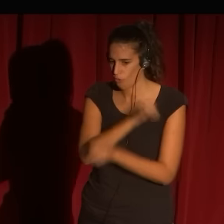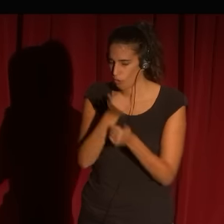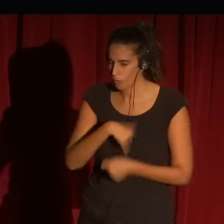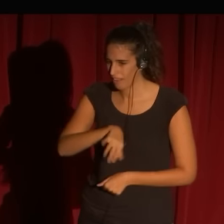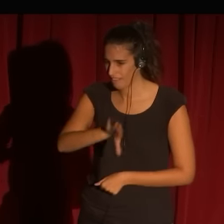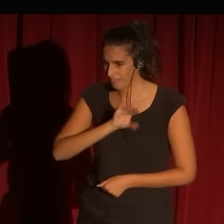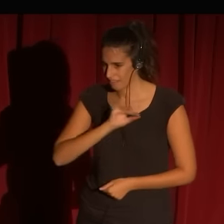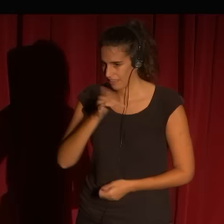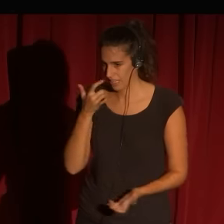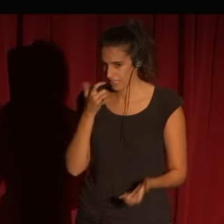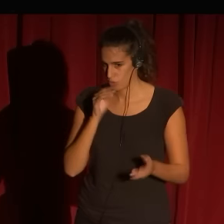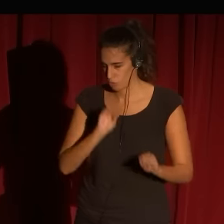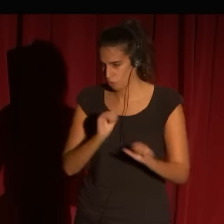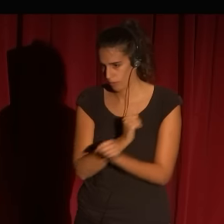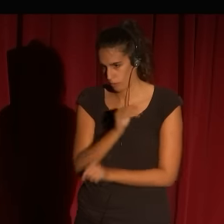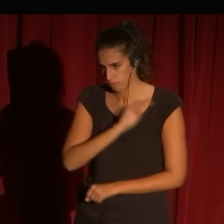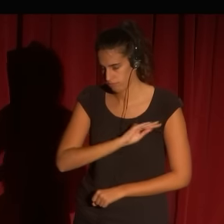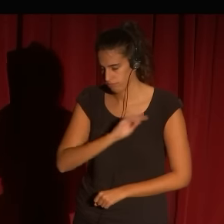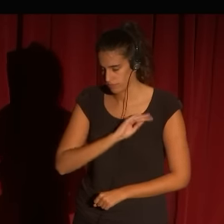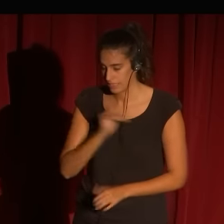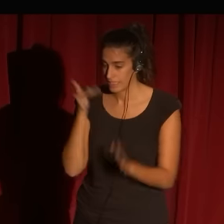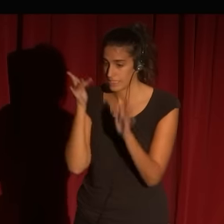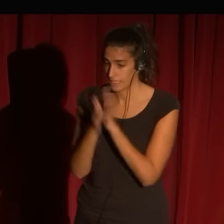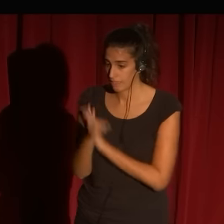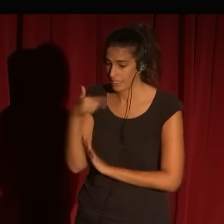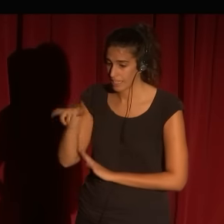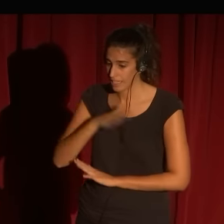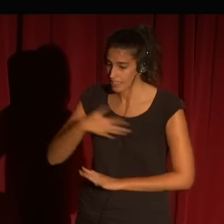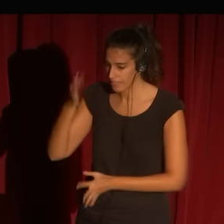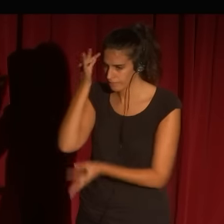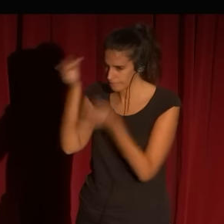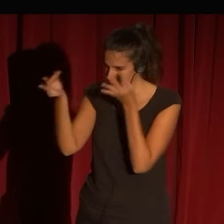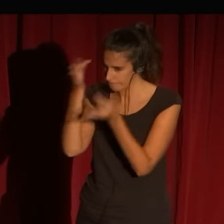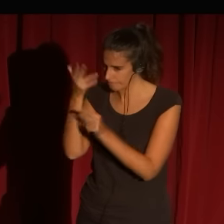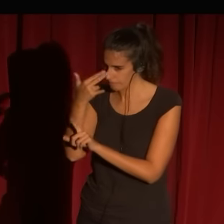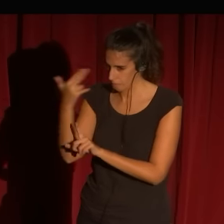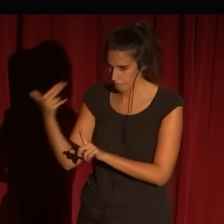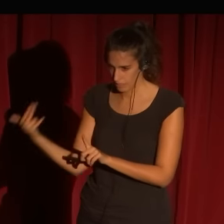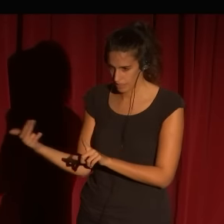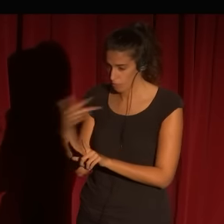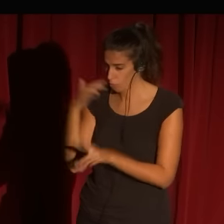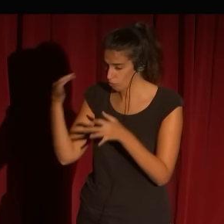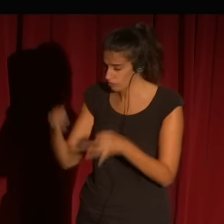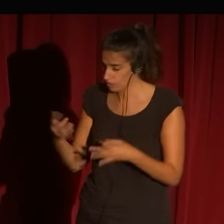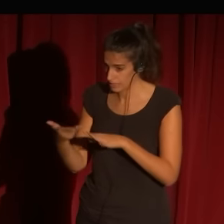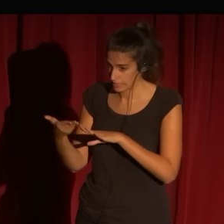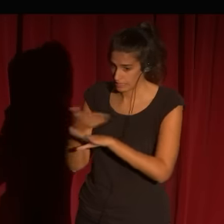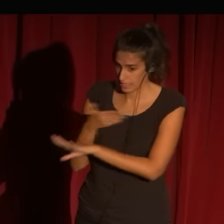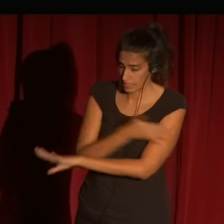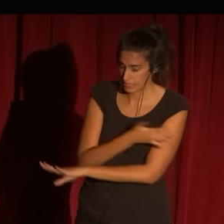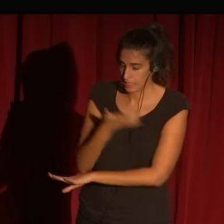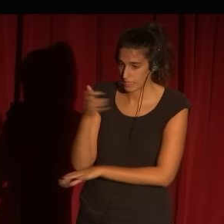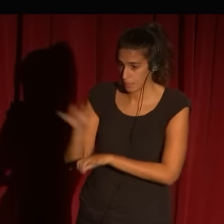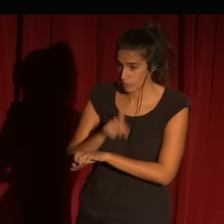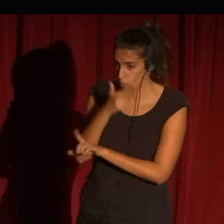entender En qué consiste su trabajo no y consiste en ser precisa pintando lo que pinta porque eso es lo que siempre han hecho quienes han pintado cosas de este